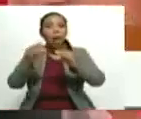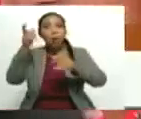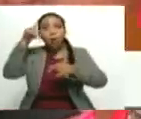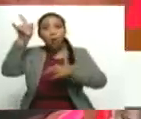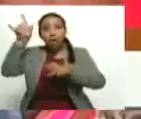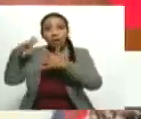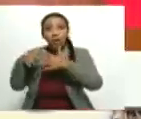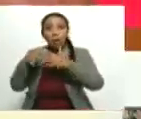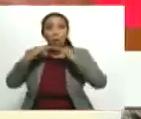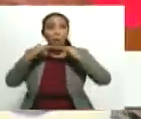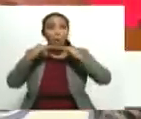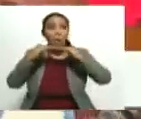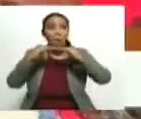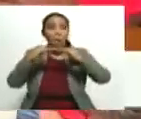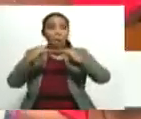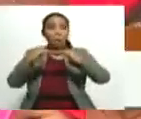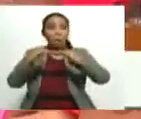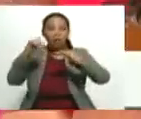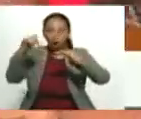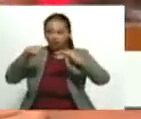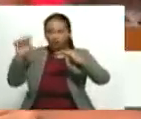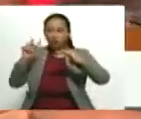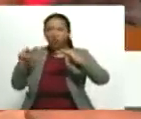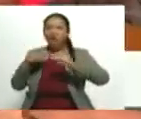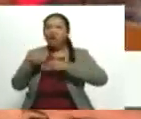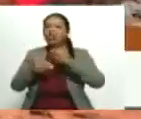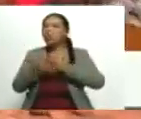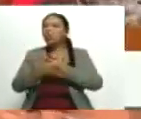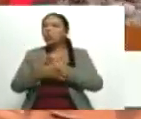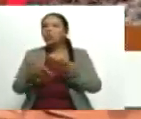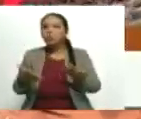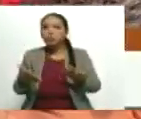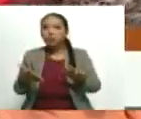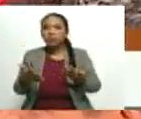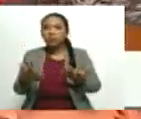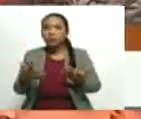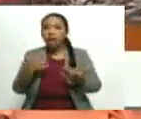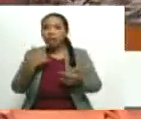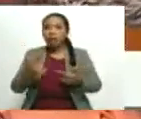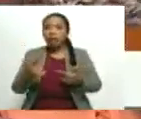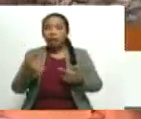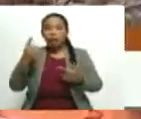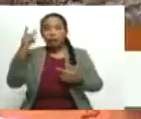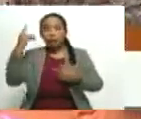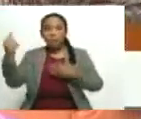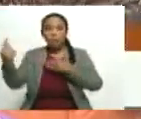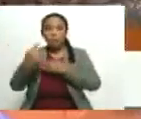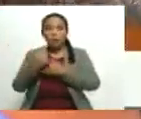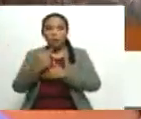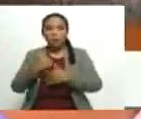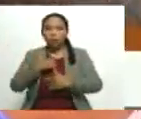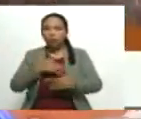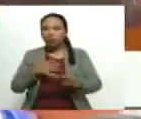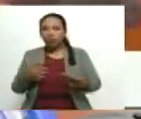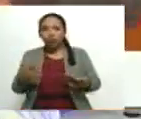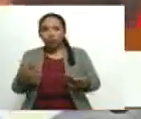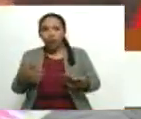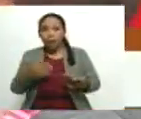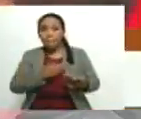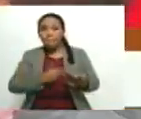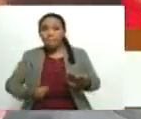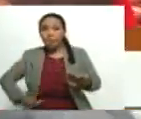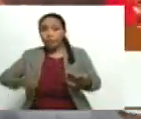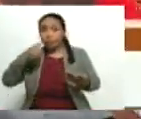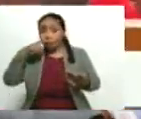Eso ocurriera aquí en Venezuela, ¿qué estarían haciendo? ¿Qué no dirían de nosotros? ¿De qué nos acusarían a nosotros? Bueno, al presidente